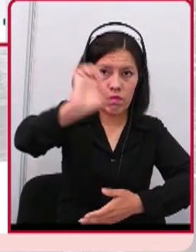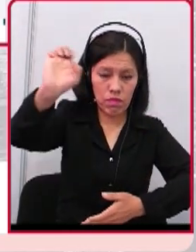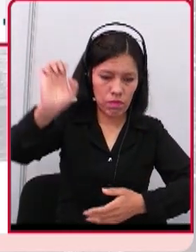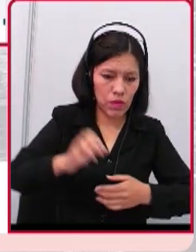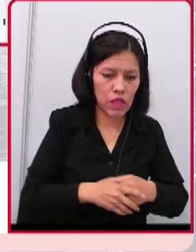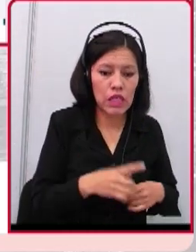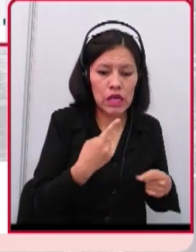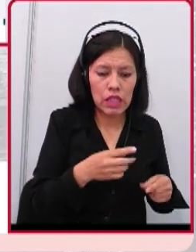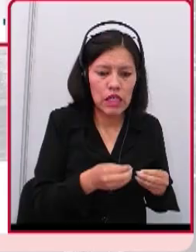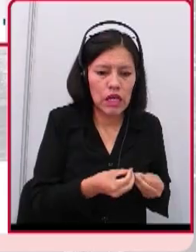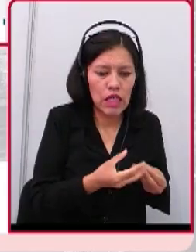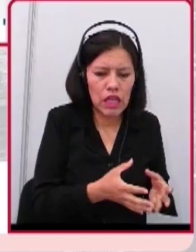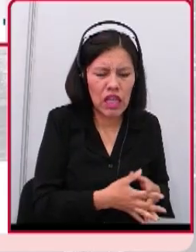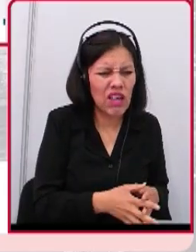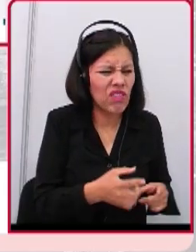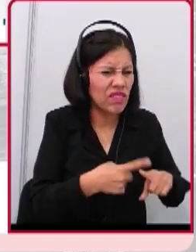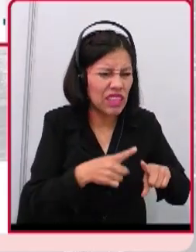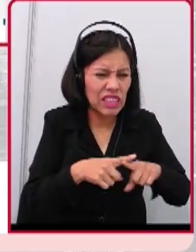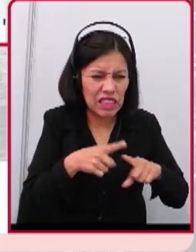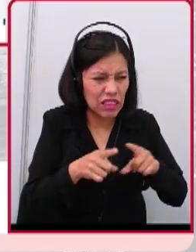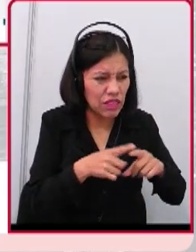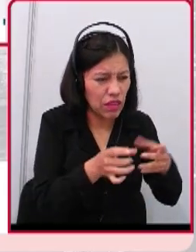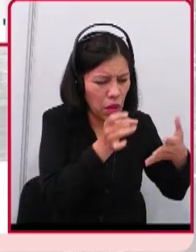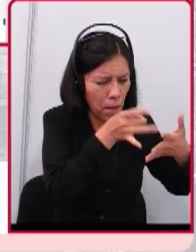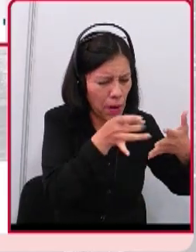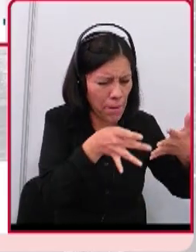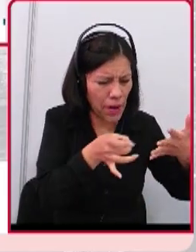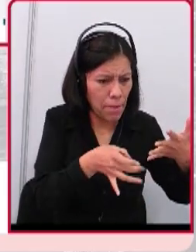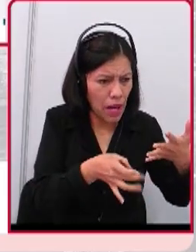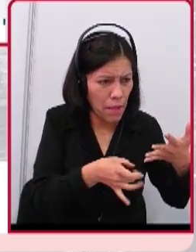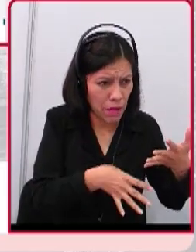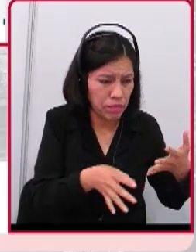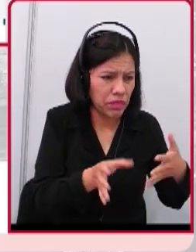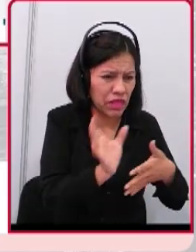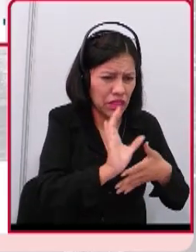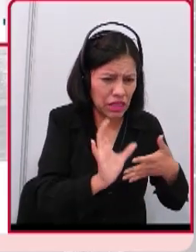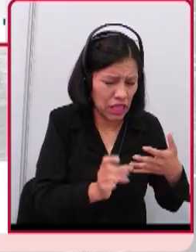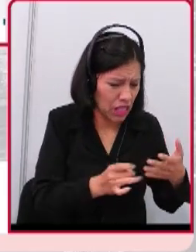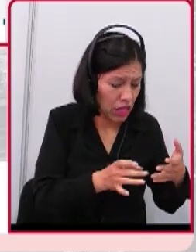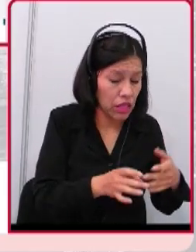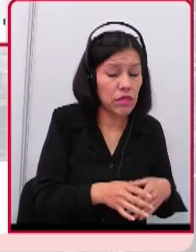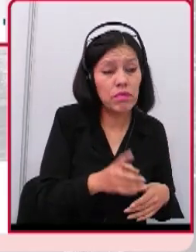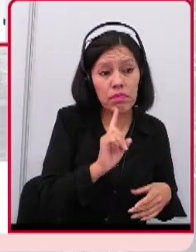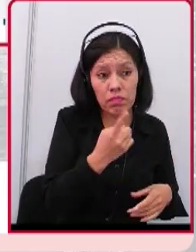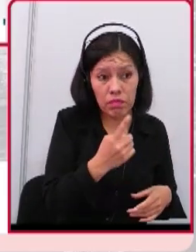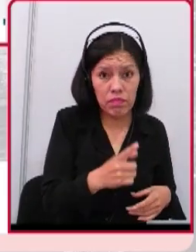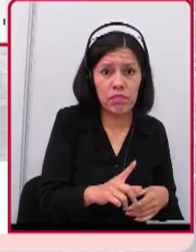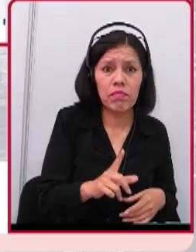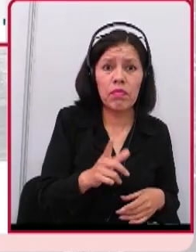variables categóricas. En este caso, trabajamos con variables como son litología y alteraciones.